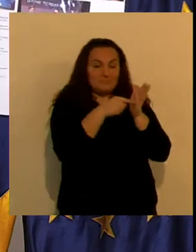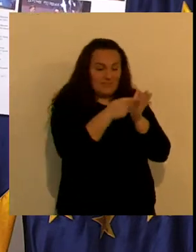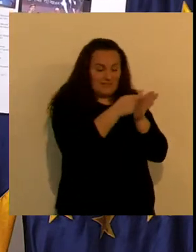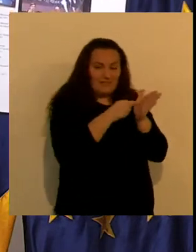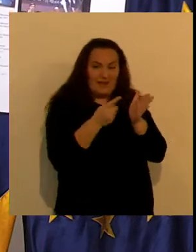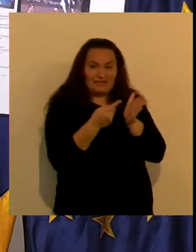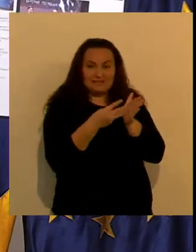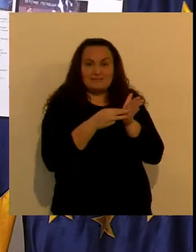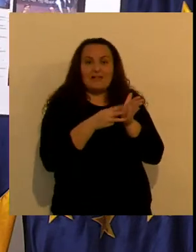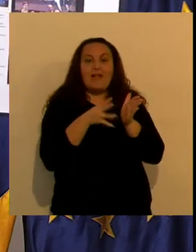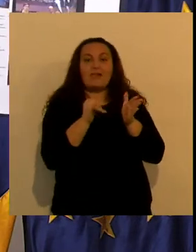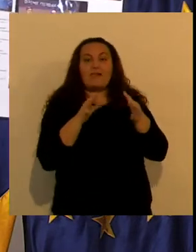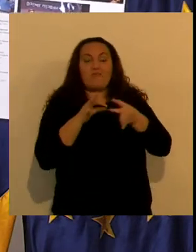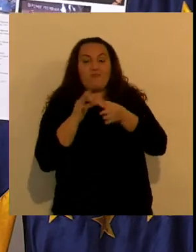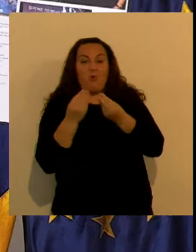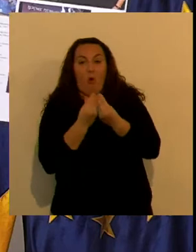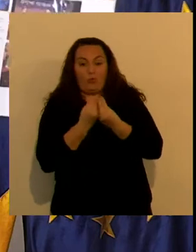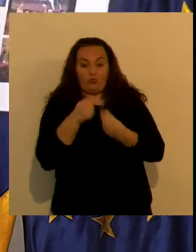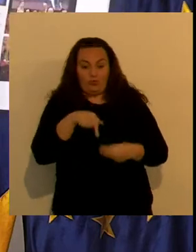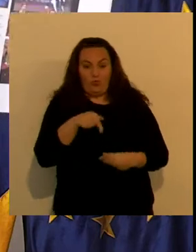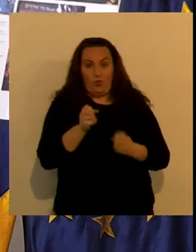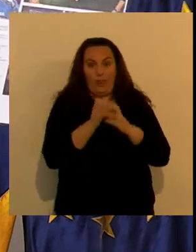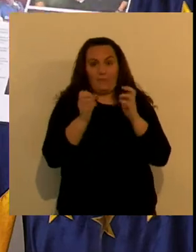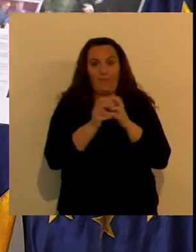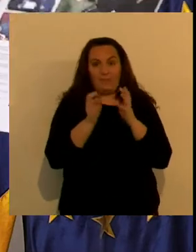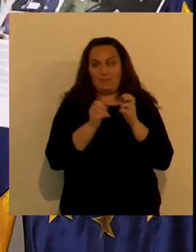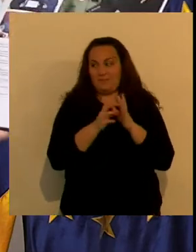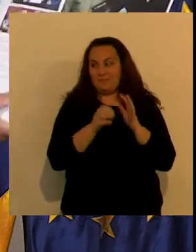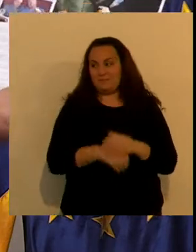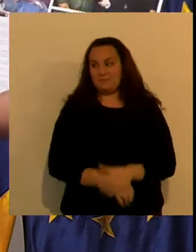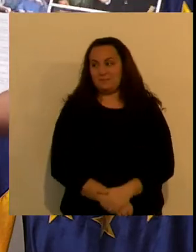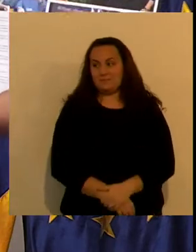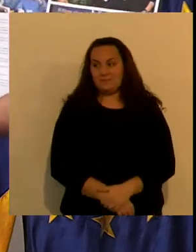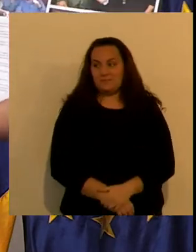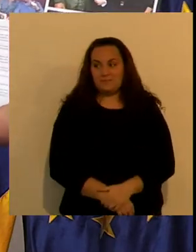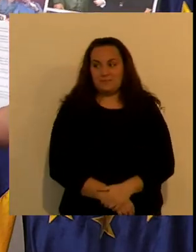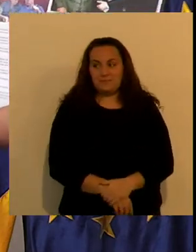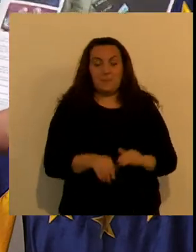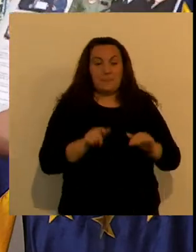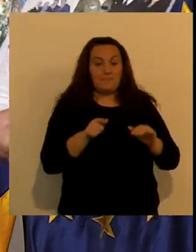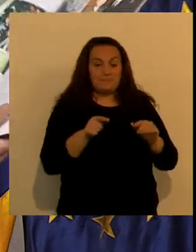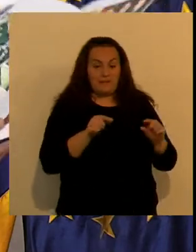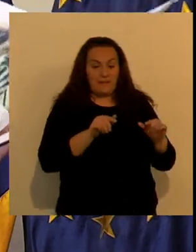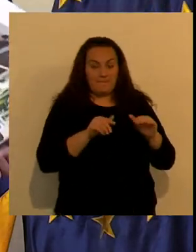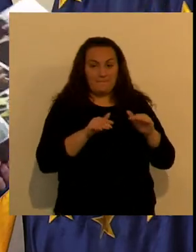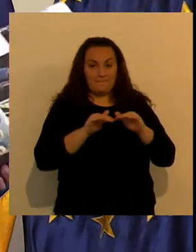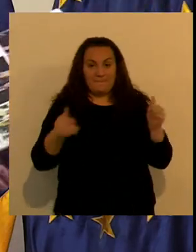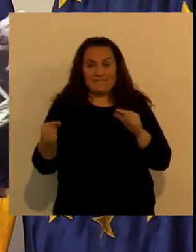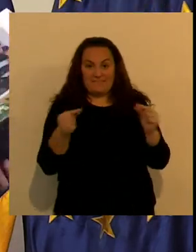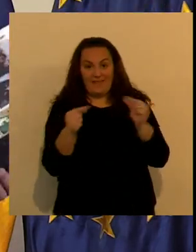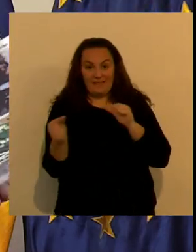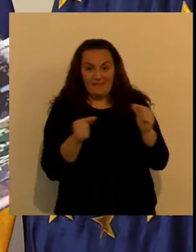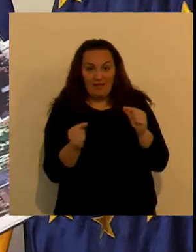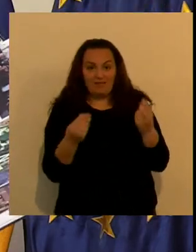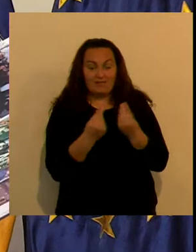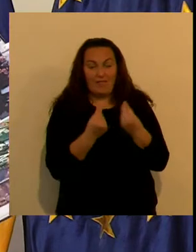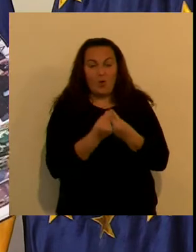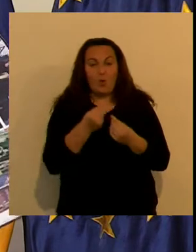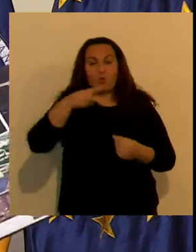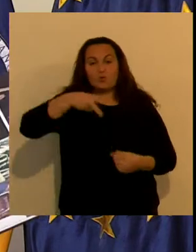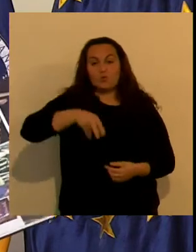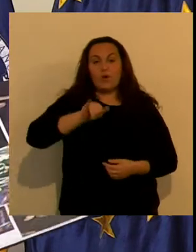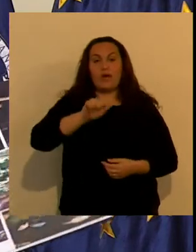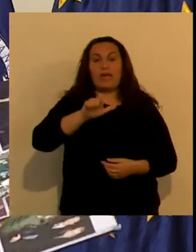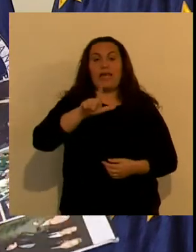juntos en La Palma. Y aquí es la mesa redonda con Neil Armstrong. Entonces,